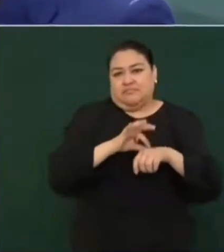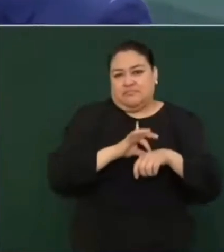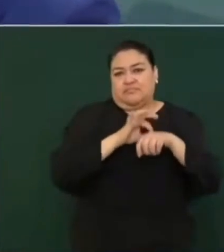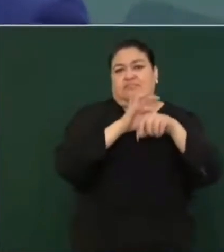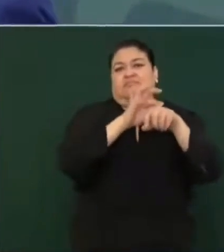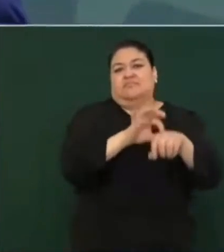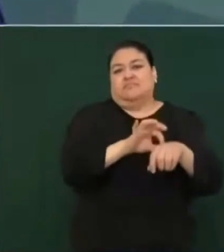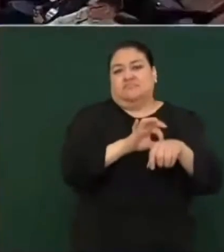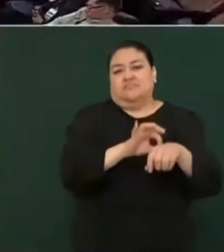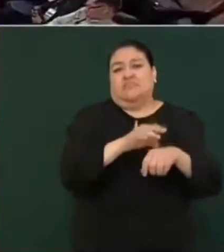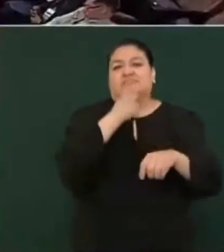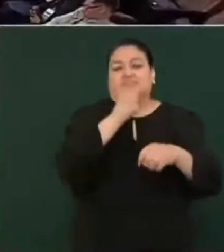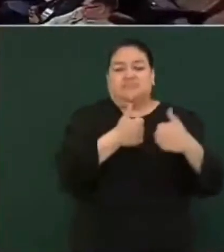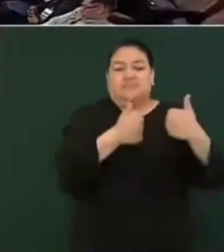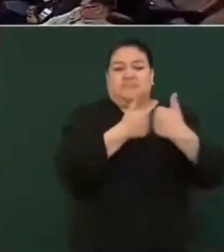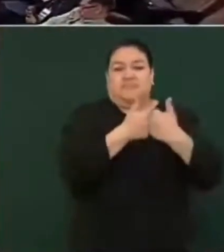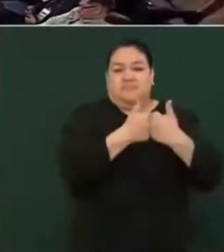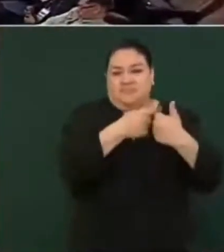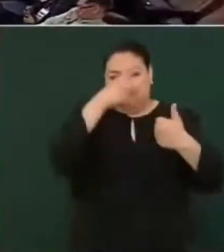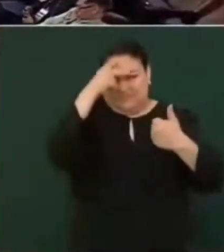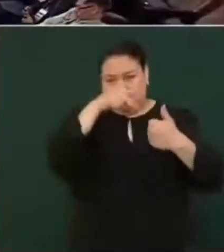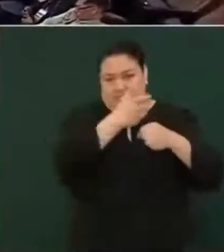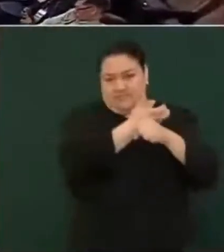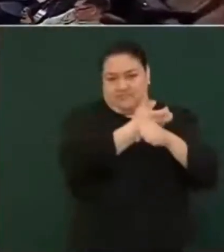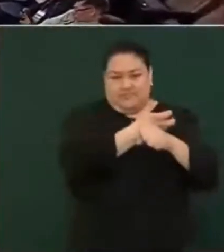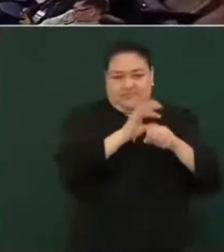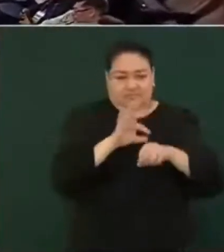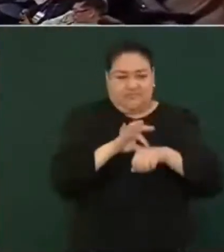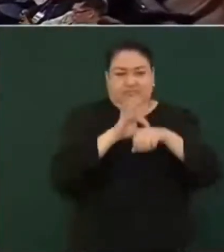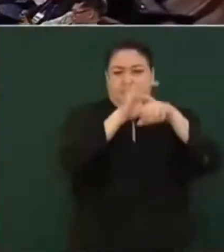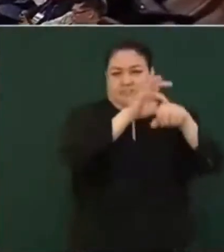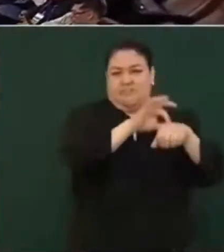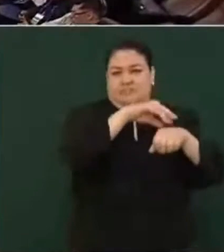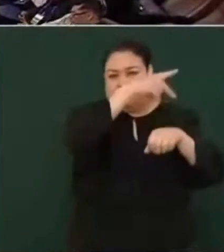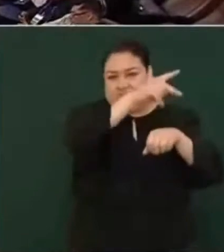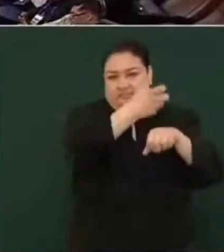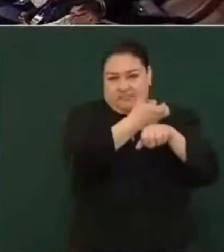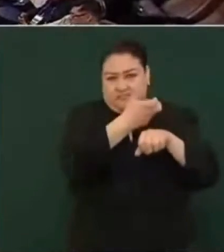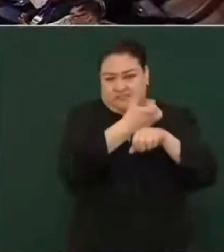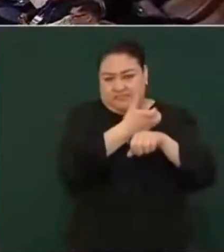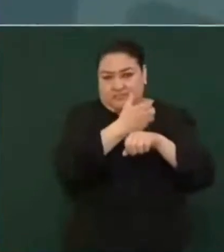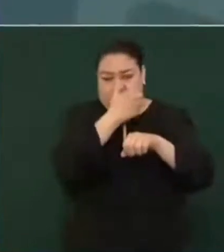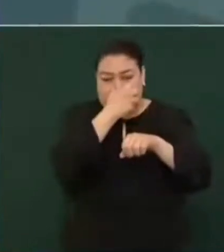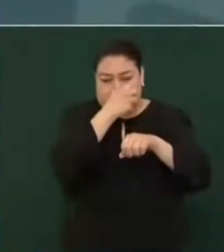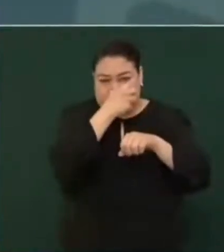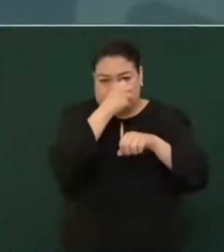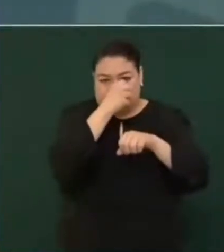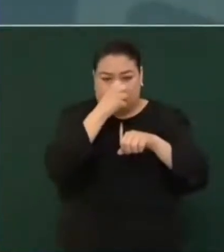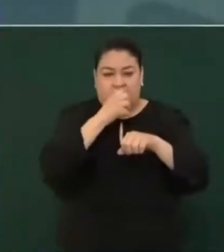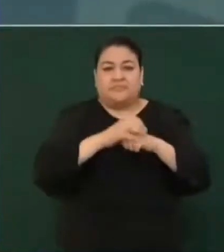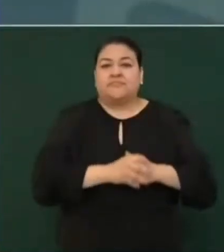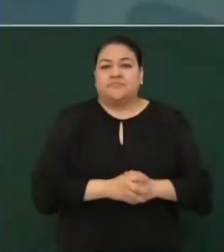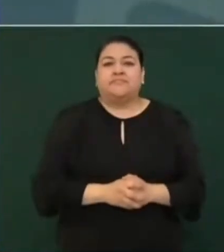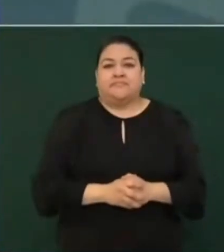en la frontera del lado estadounidense. Pues eso